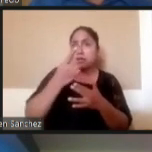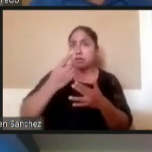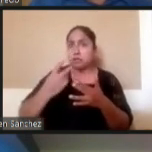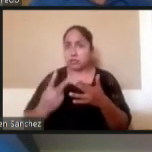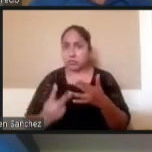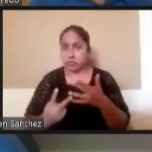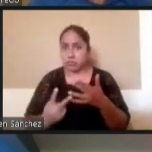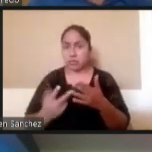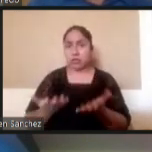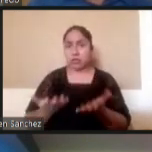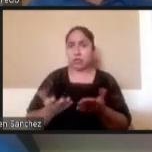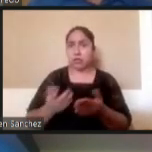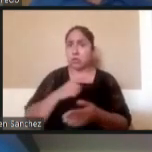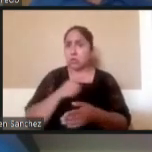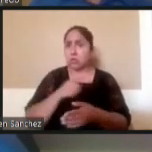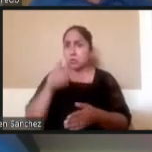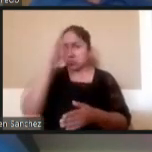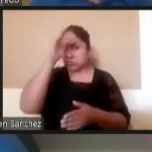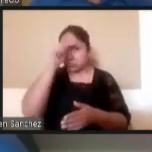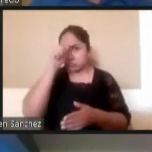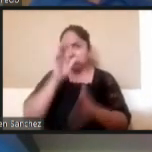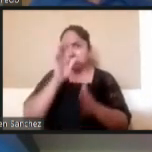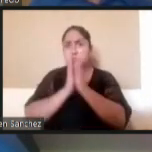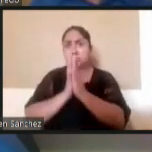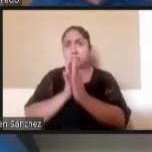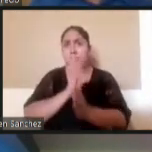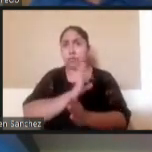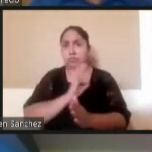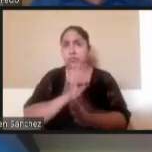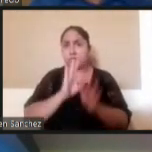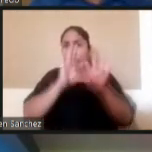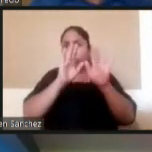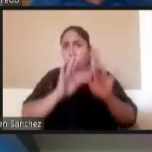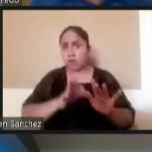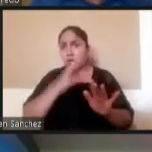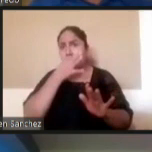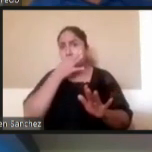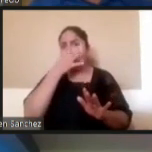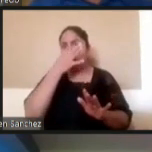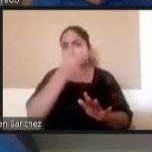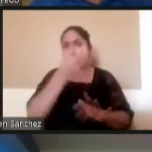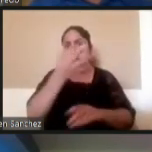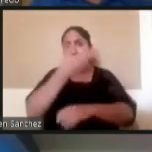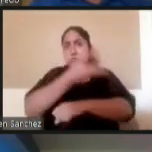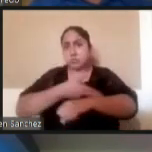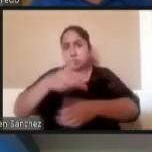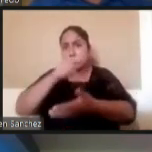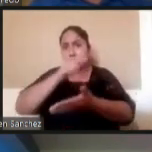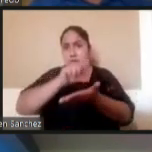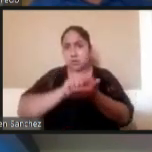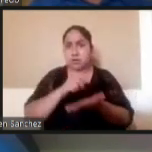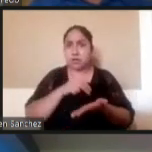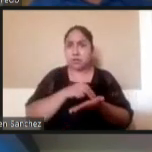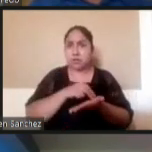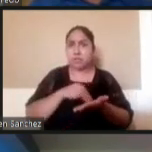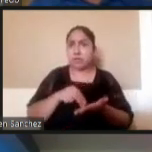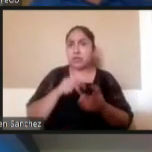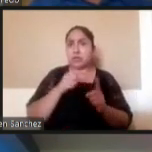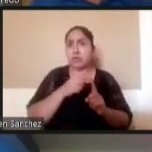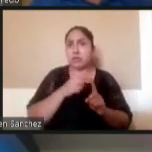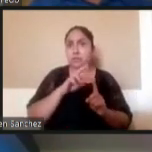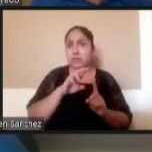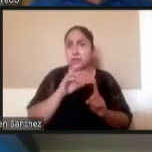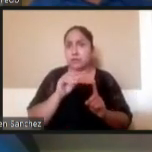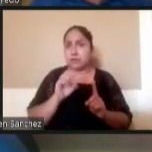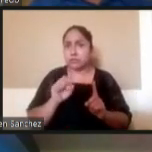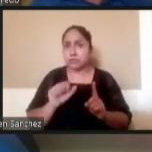presente acuerdo para todos los efectos legales conducentes. Firman los regidores María del Rosario Valadez Aranda, Marta Leticia